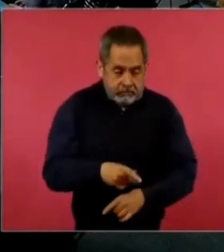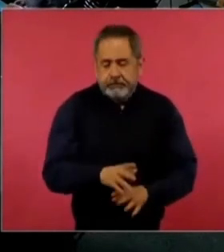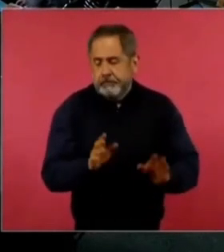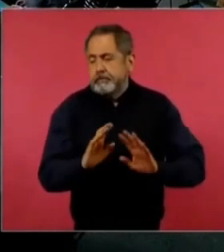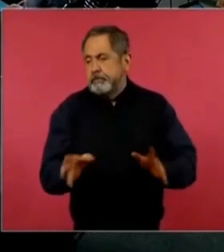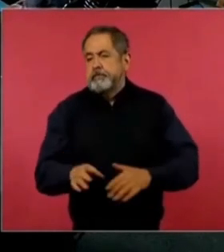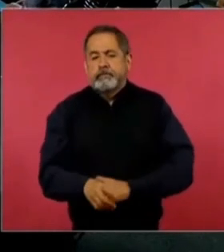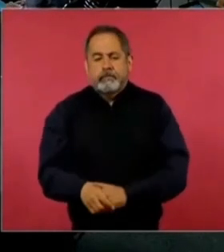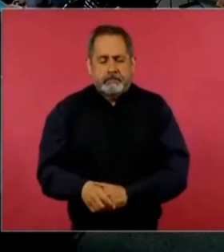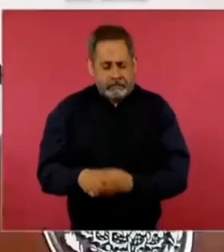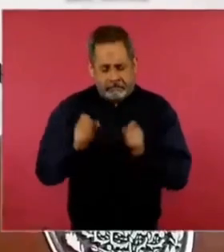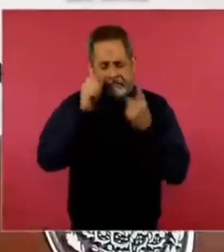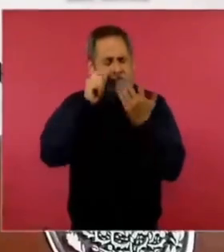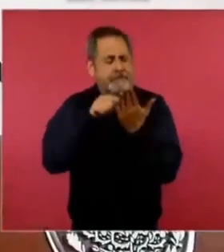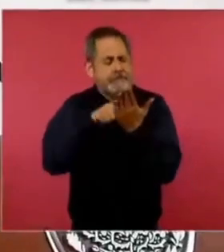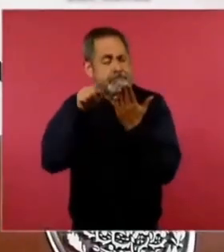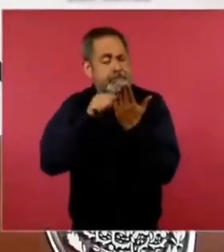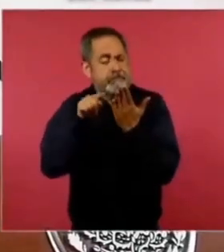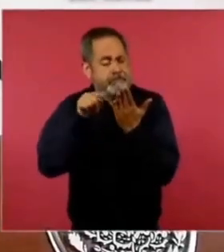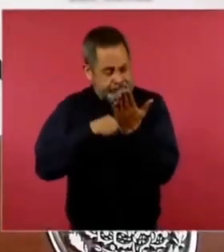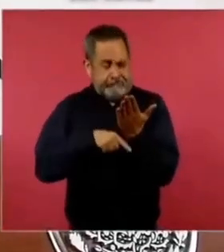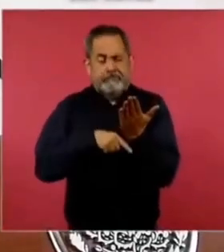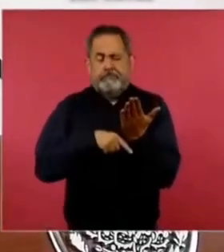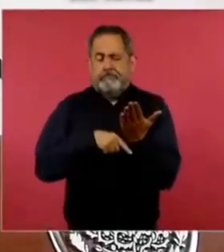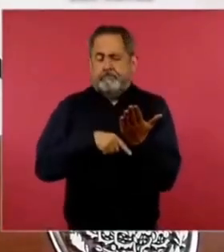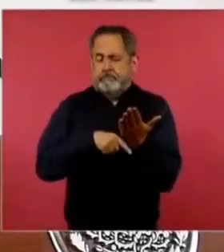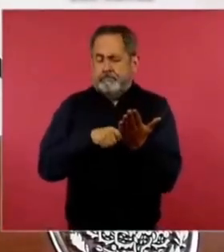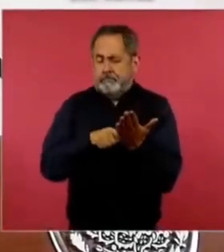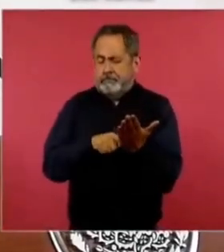sí me llamó la atención,